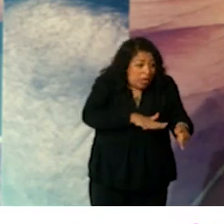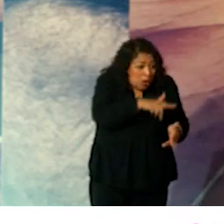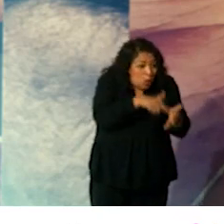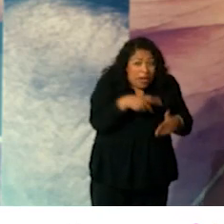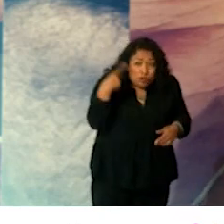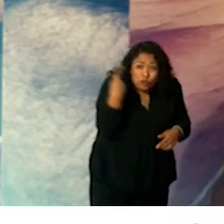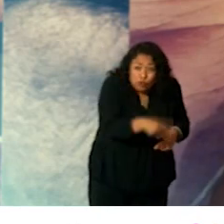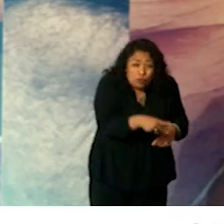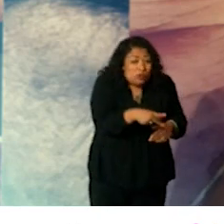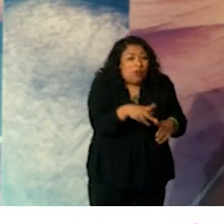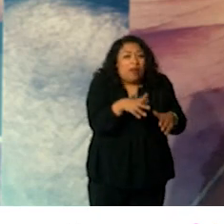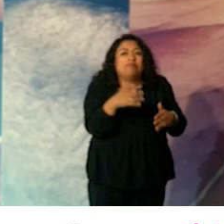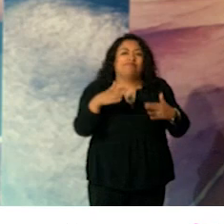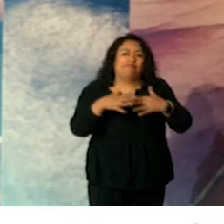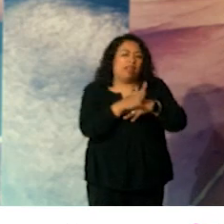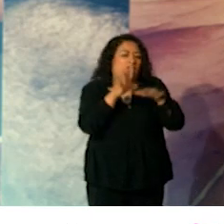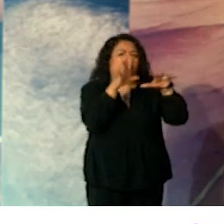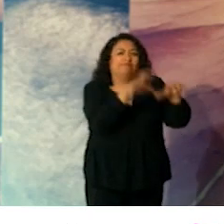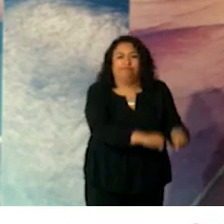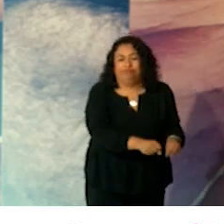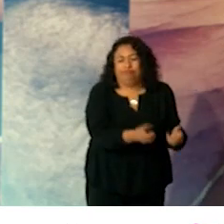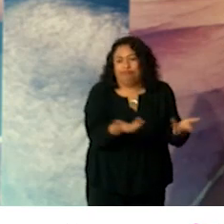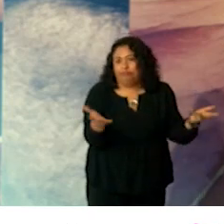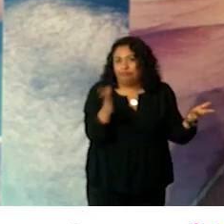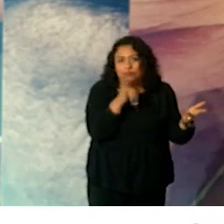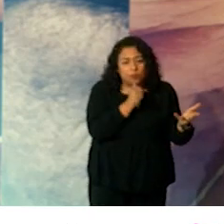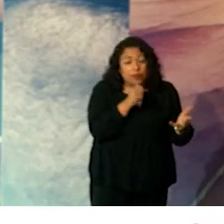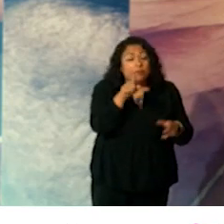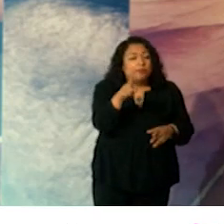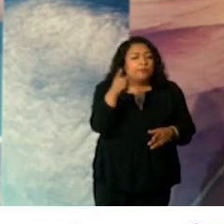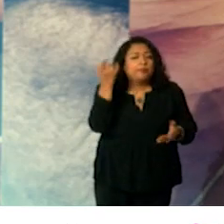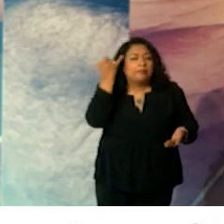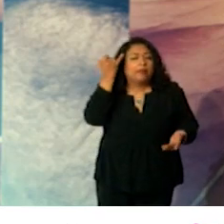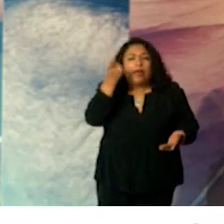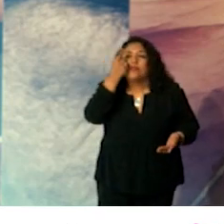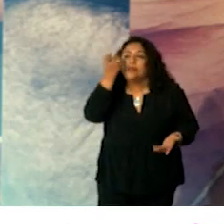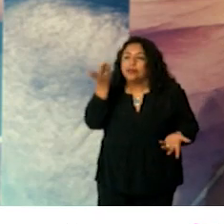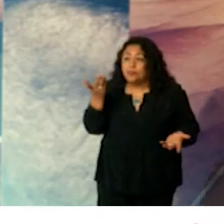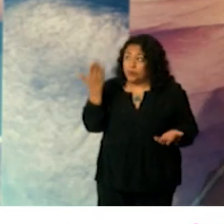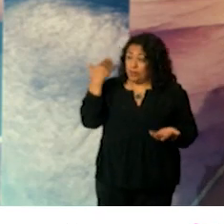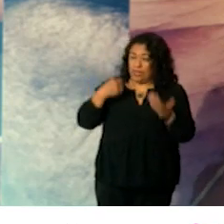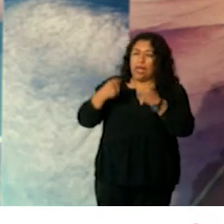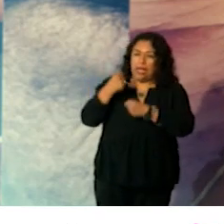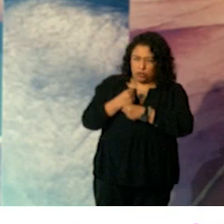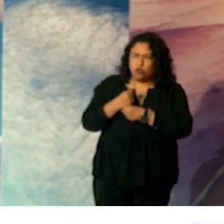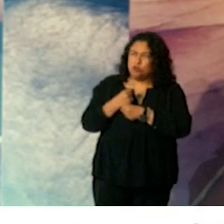su geografía, se la comió el mar. Y adivinen qué, hace varios años